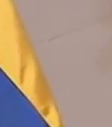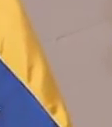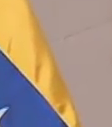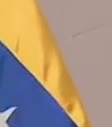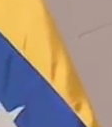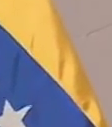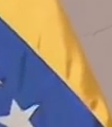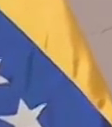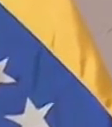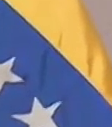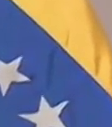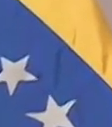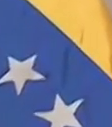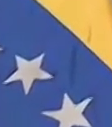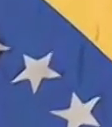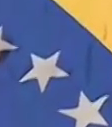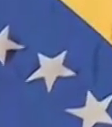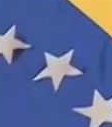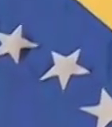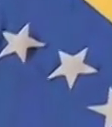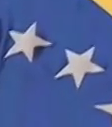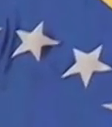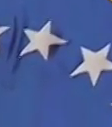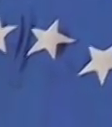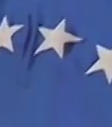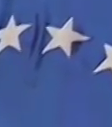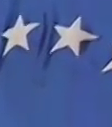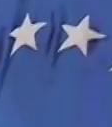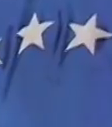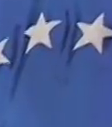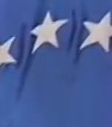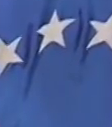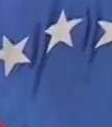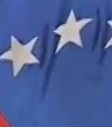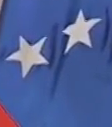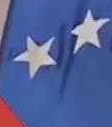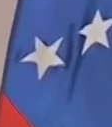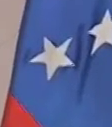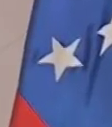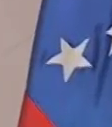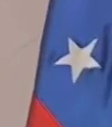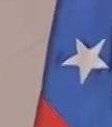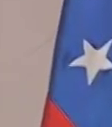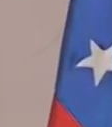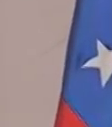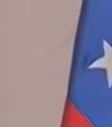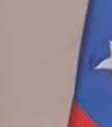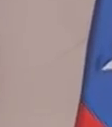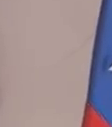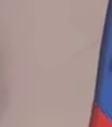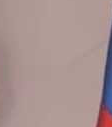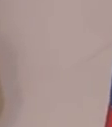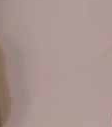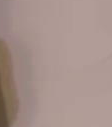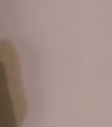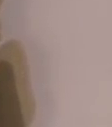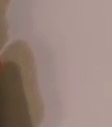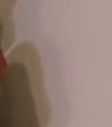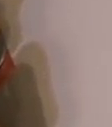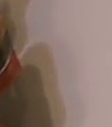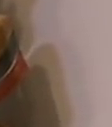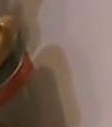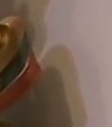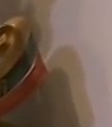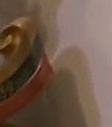respuesta a las 8 propuestas realizadas por el presidente de la República, Nicolás Maduro, hacia la construcción de un